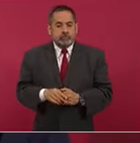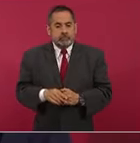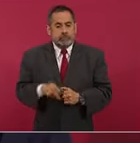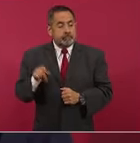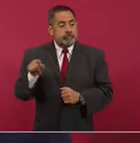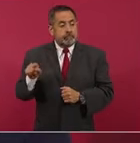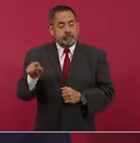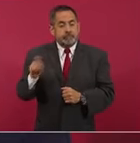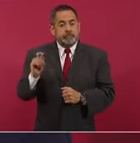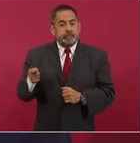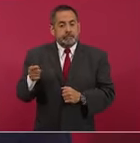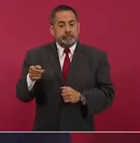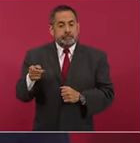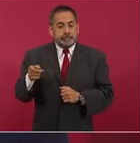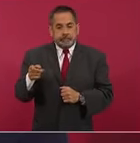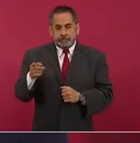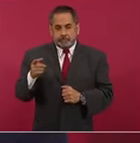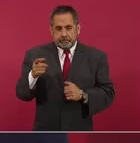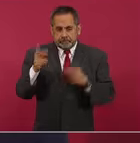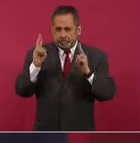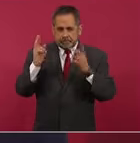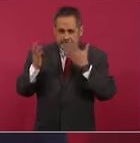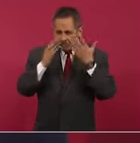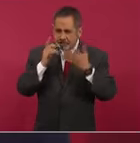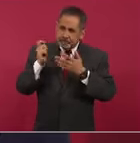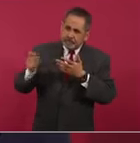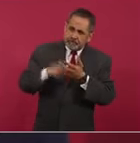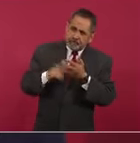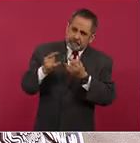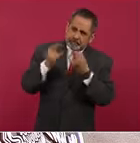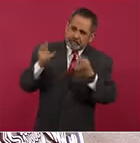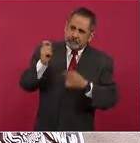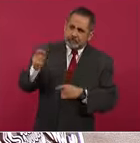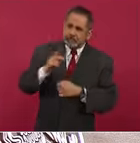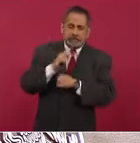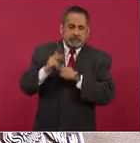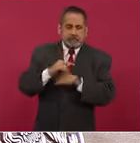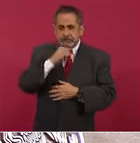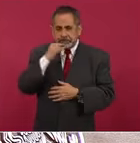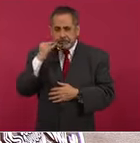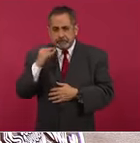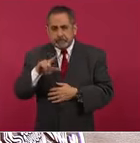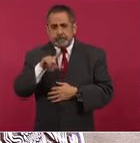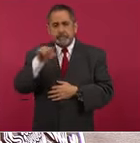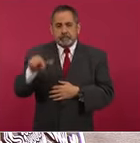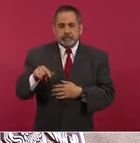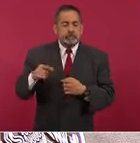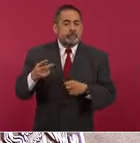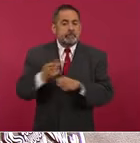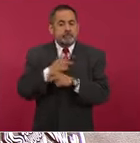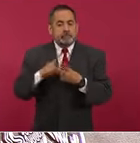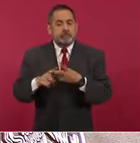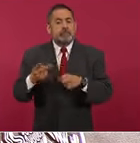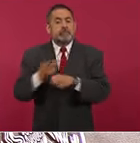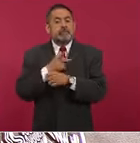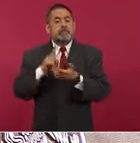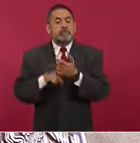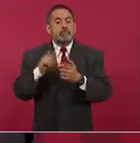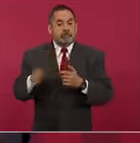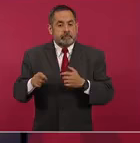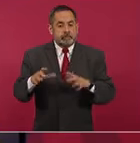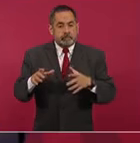primero analizar el proceso chileno y luego, con mucho dolor, lo que fue